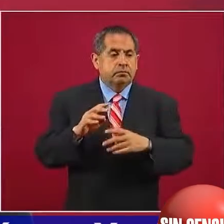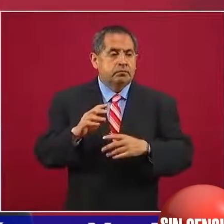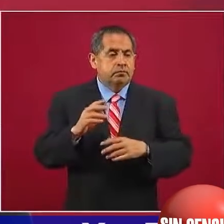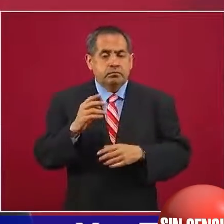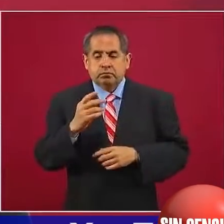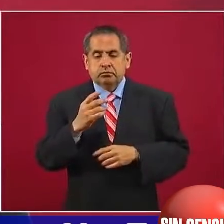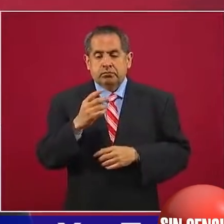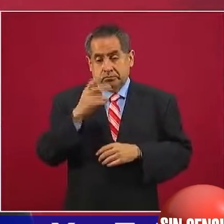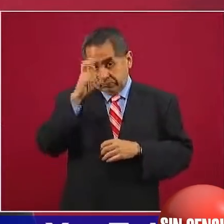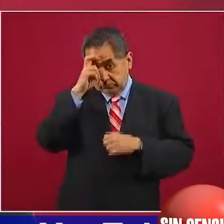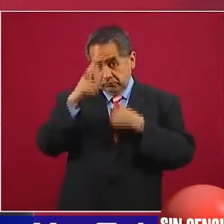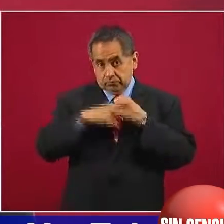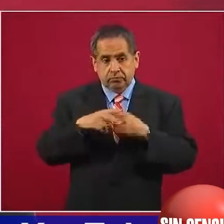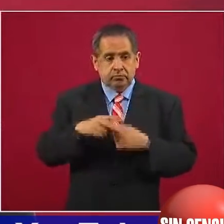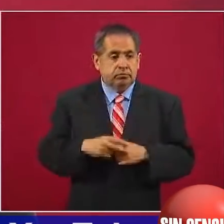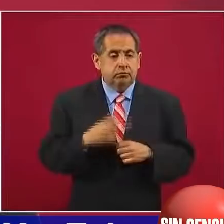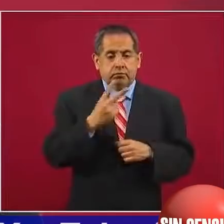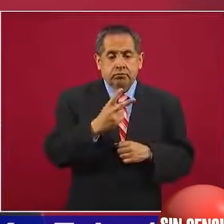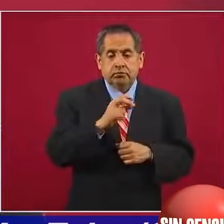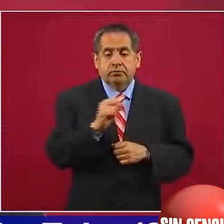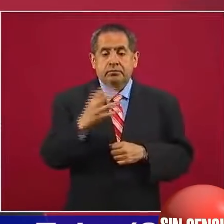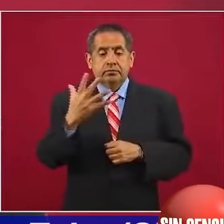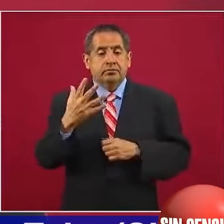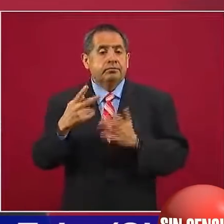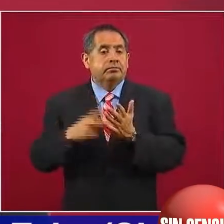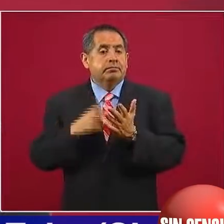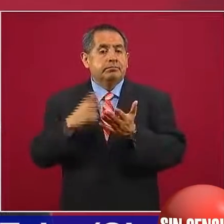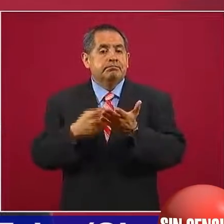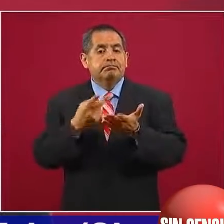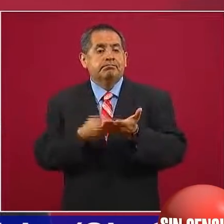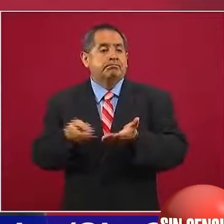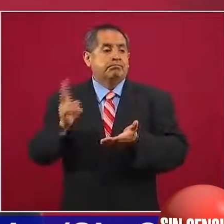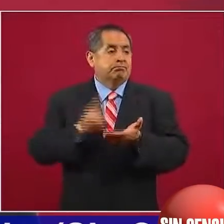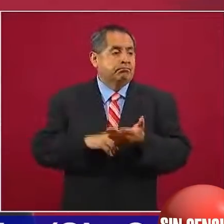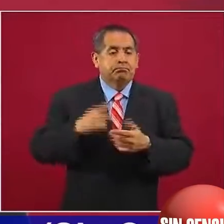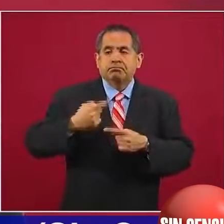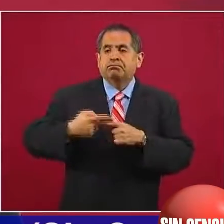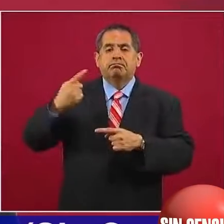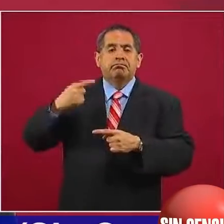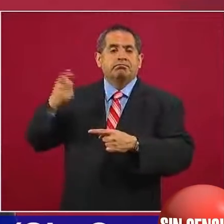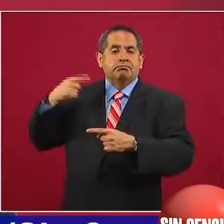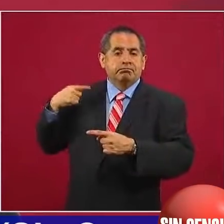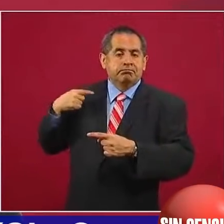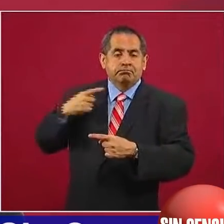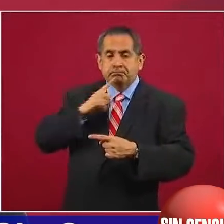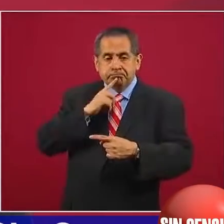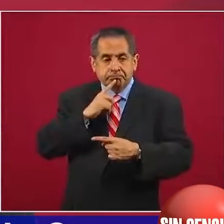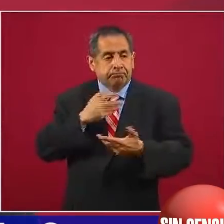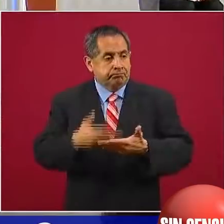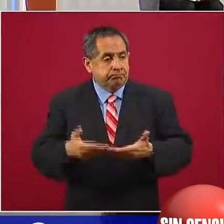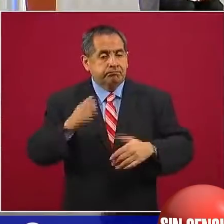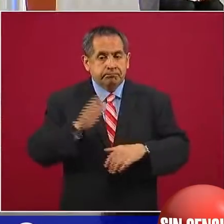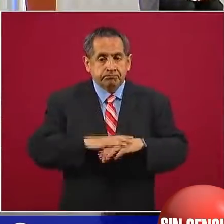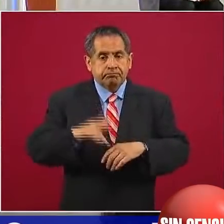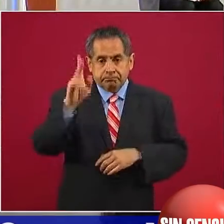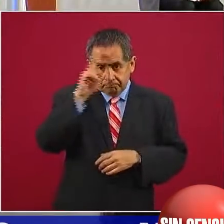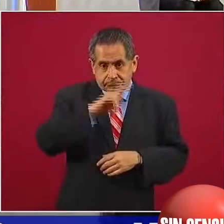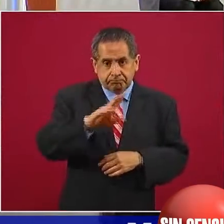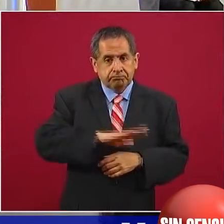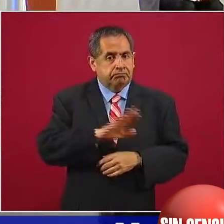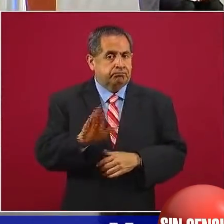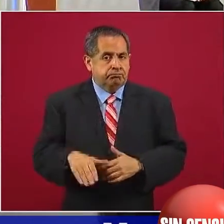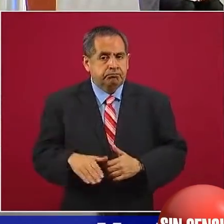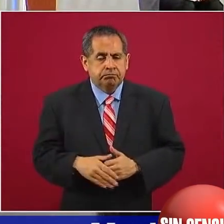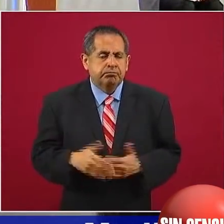a 5 veces la mortalidad convencional, la mortalidad de años previos, 2 a 5 veces. En México estamos haciendo